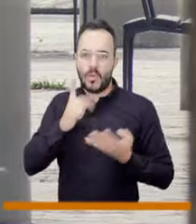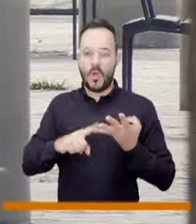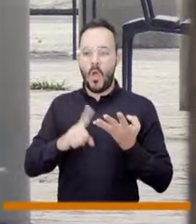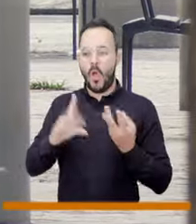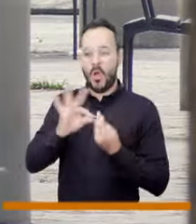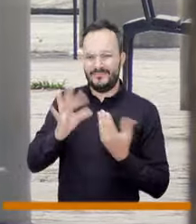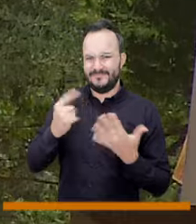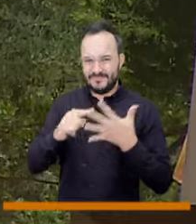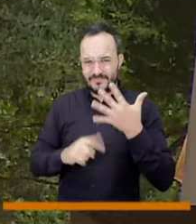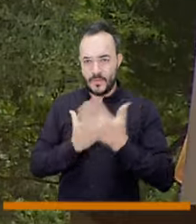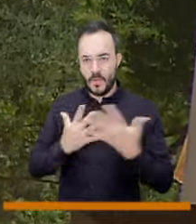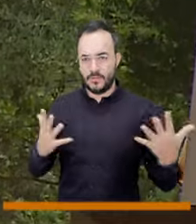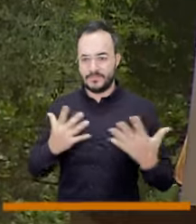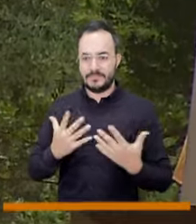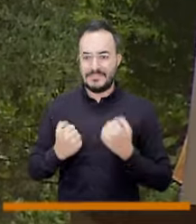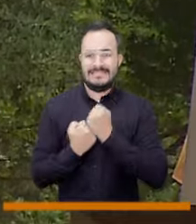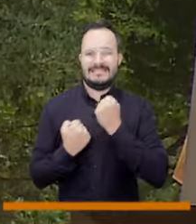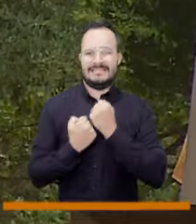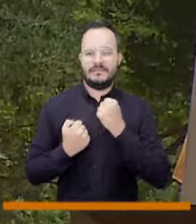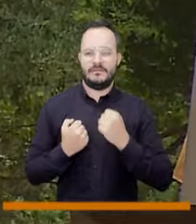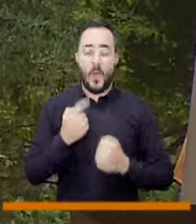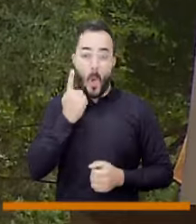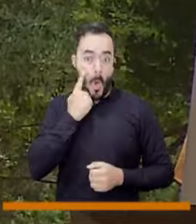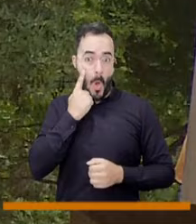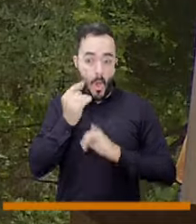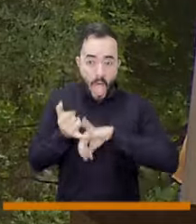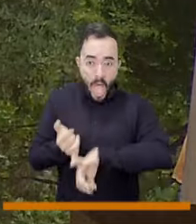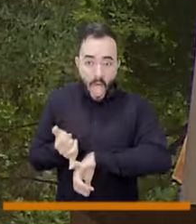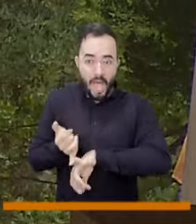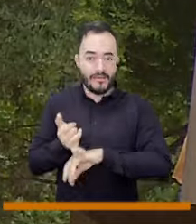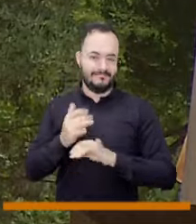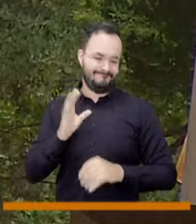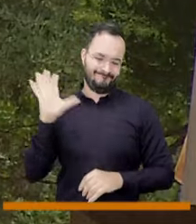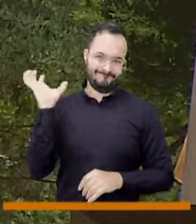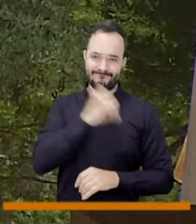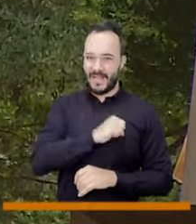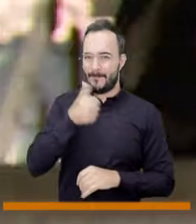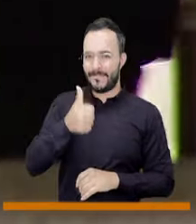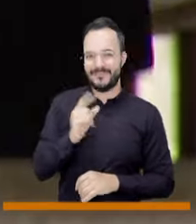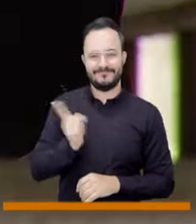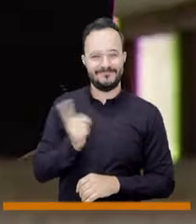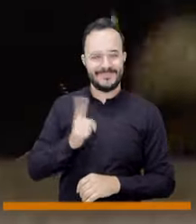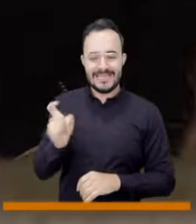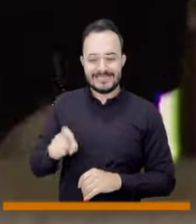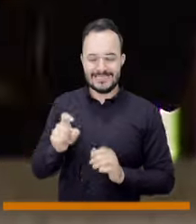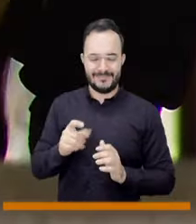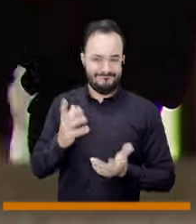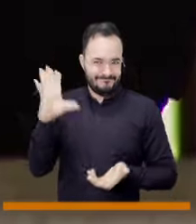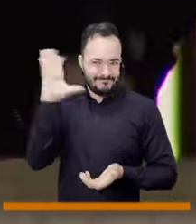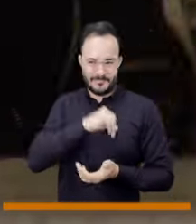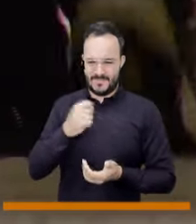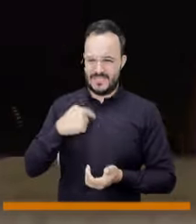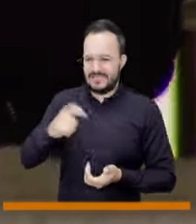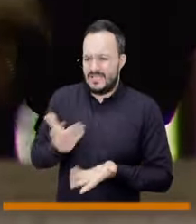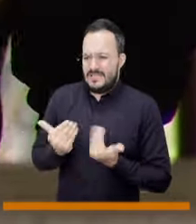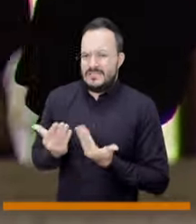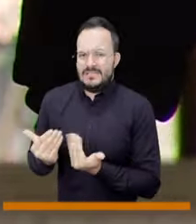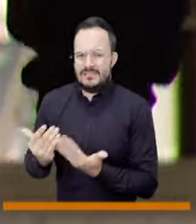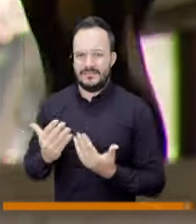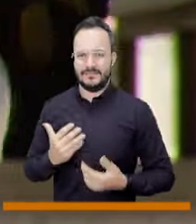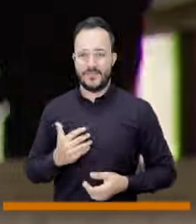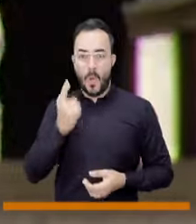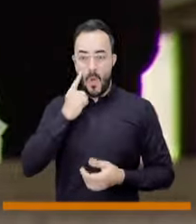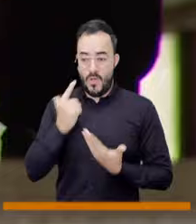alarma claramente que no estás manejando bien y que necesitas algo adicional que te ayude